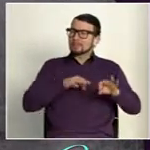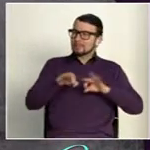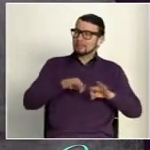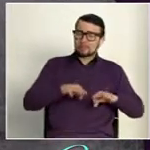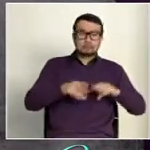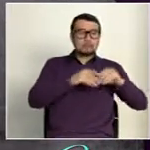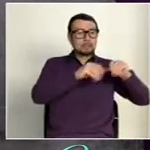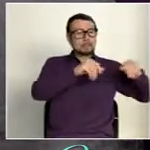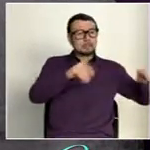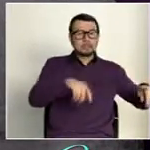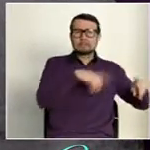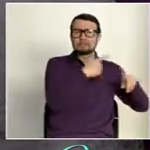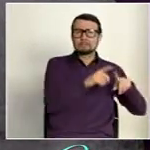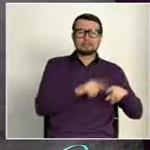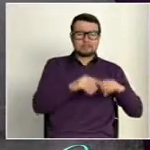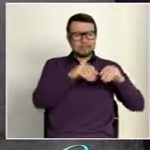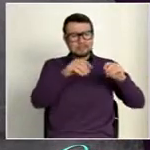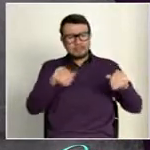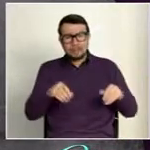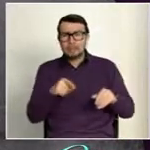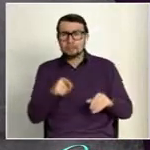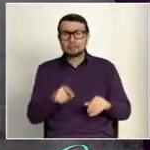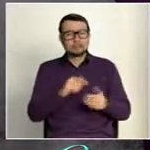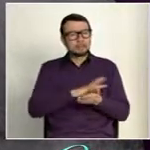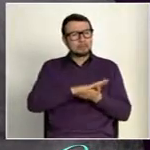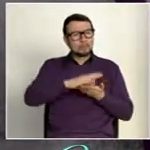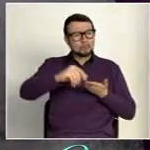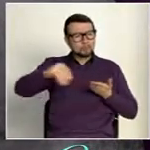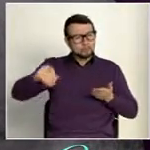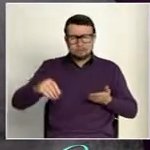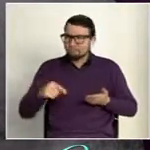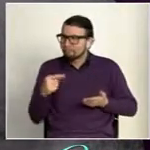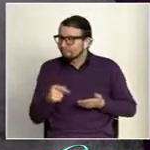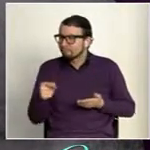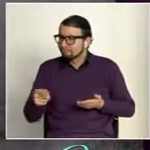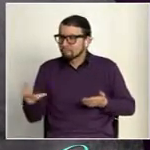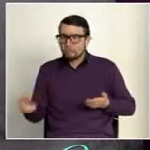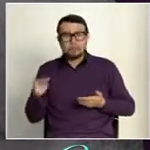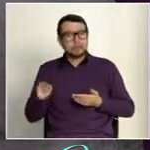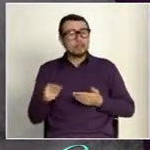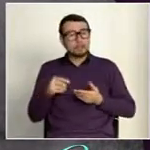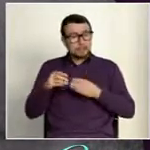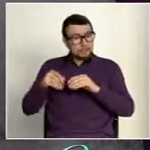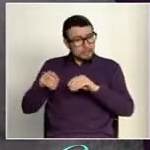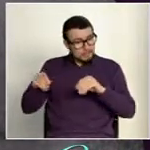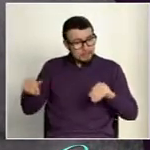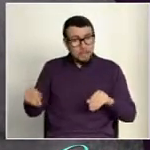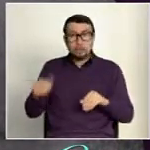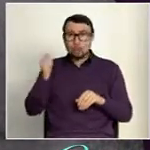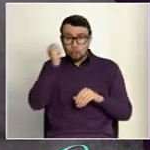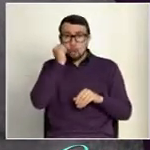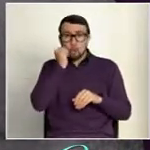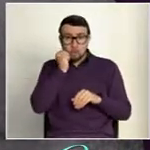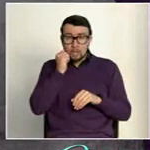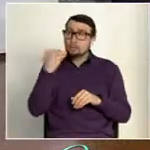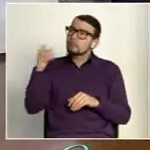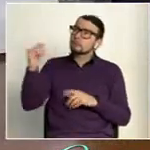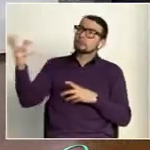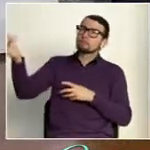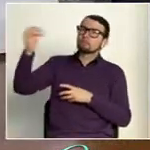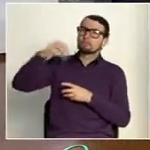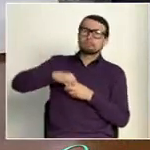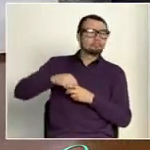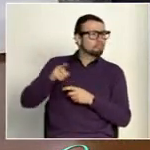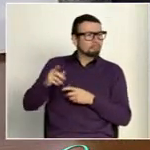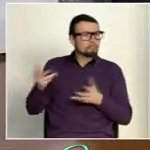el mercado, que la sal marina, la sal normal del supermercado, la sal rosada que ya está llegando tanto del Himalaya.